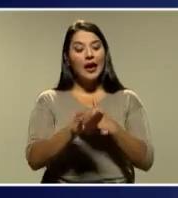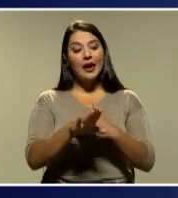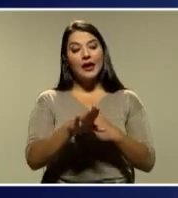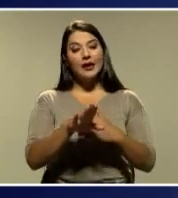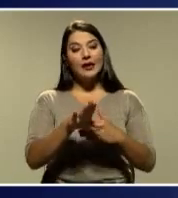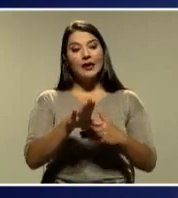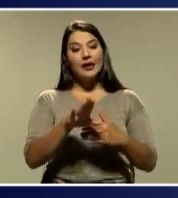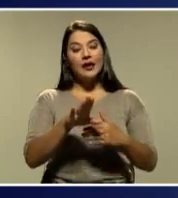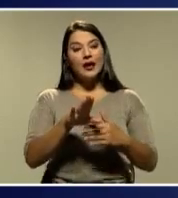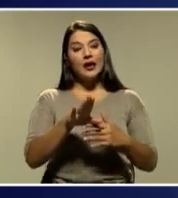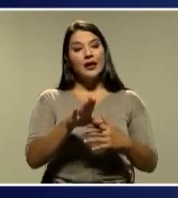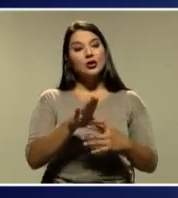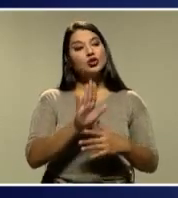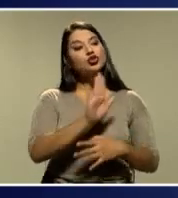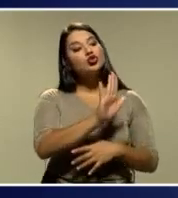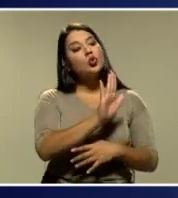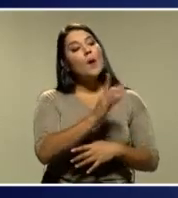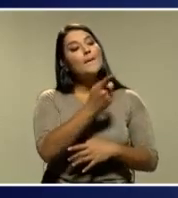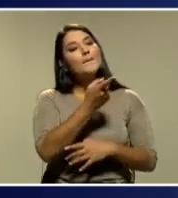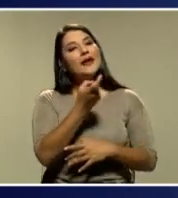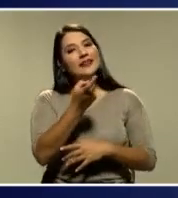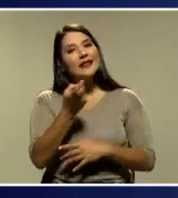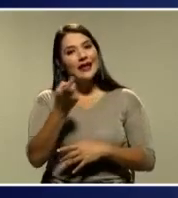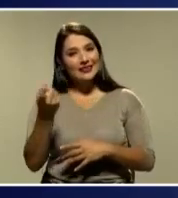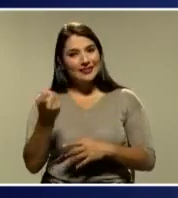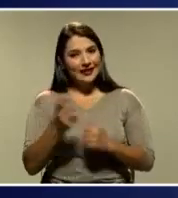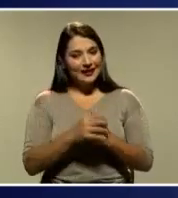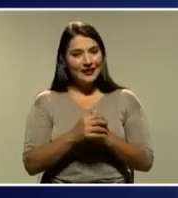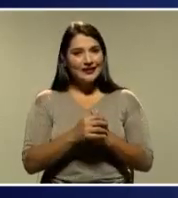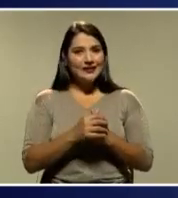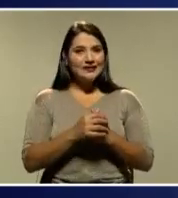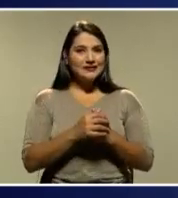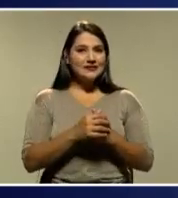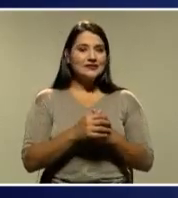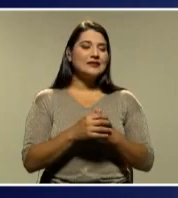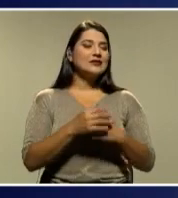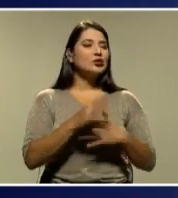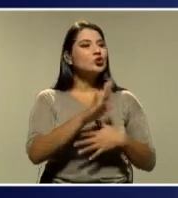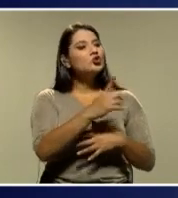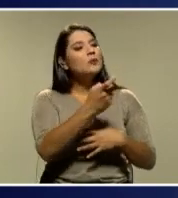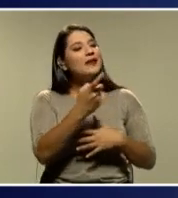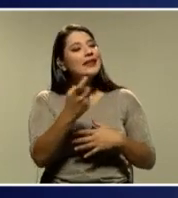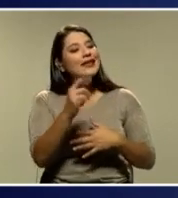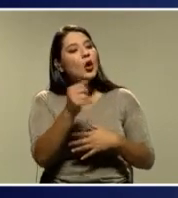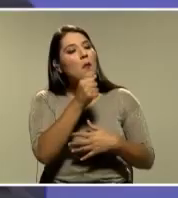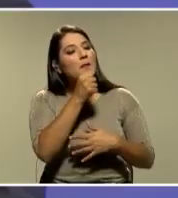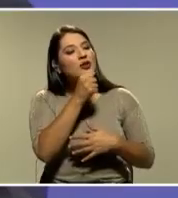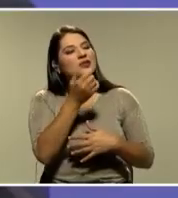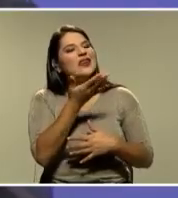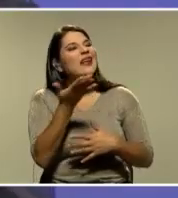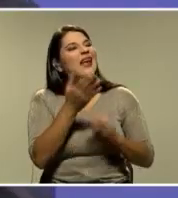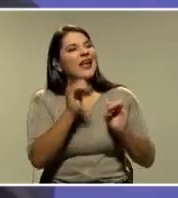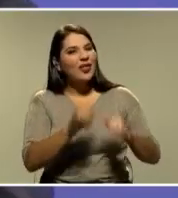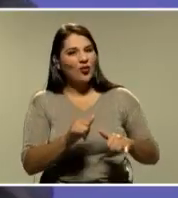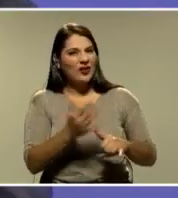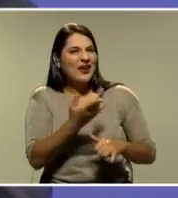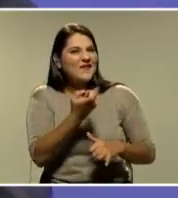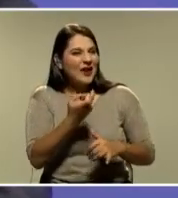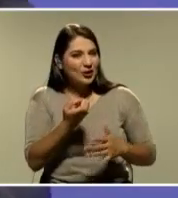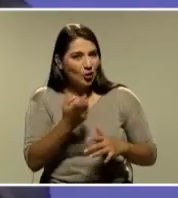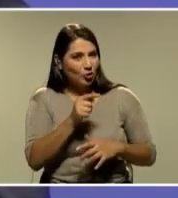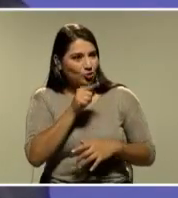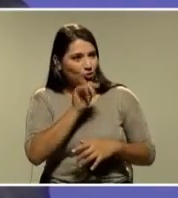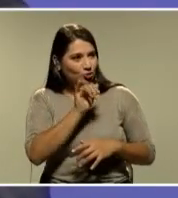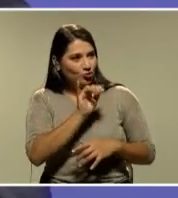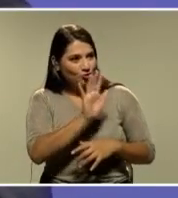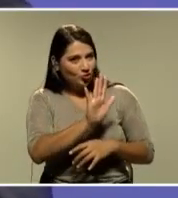los pendientes periodísticos, porque los otros pueden ser mucho más amplios, Claro. ¿qué le quedó? Pucha,